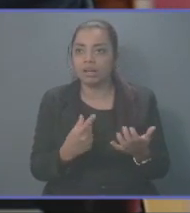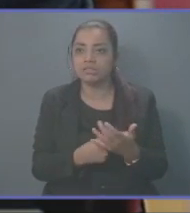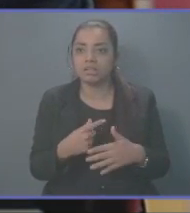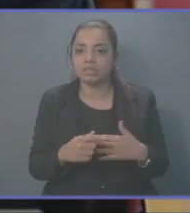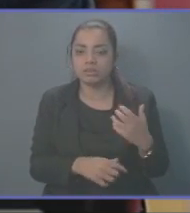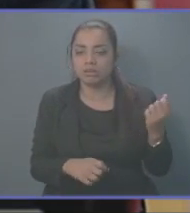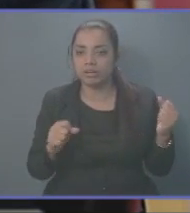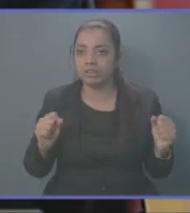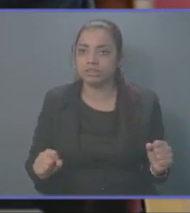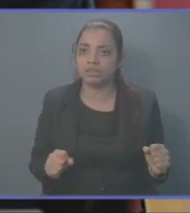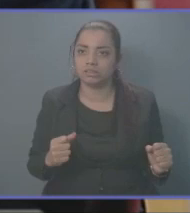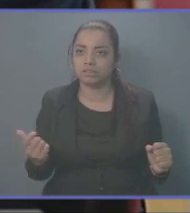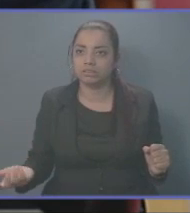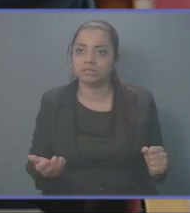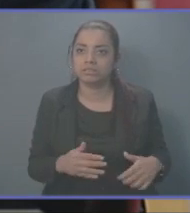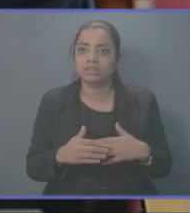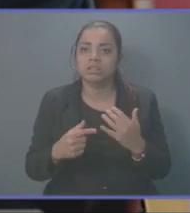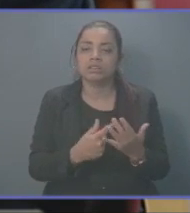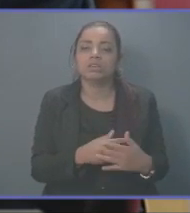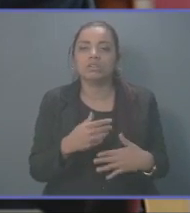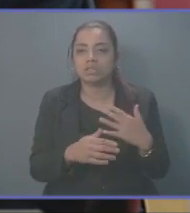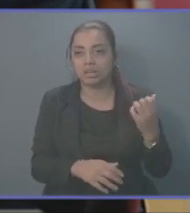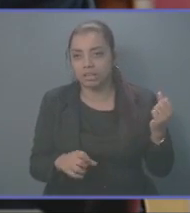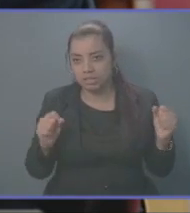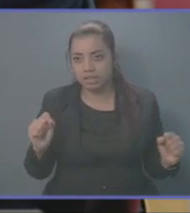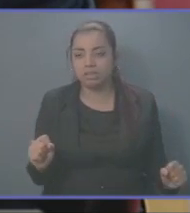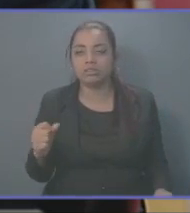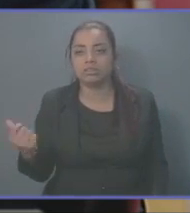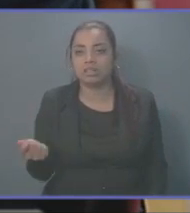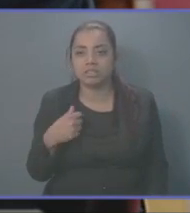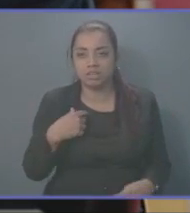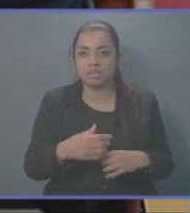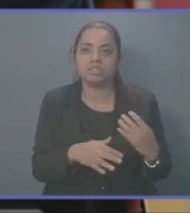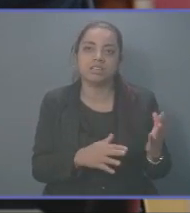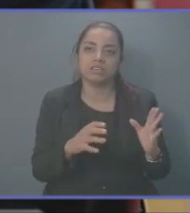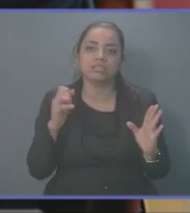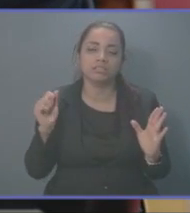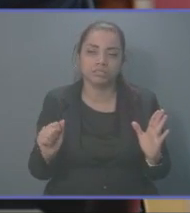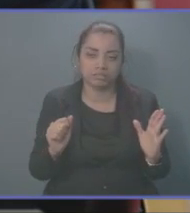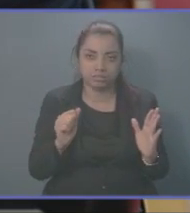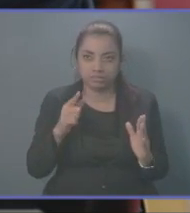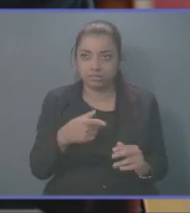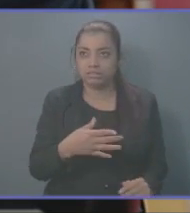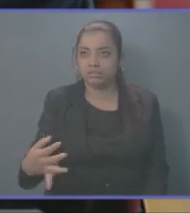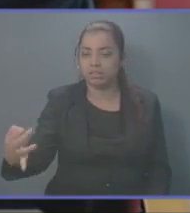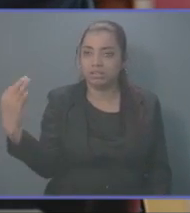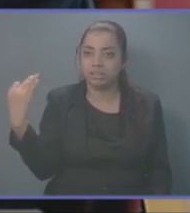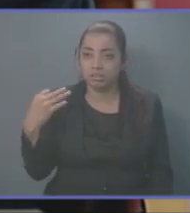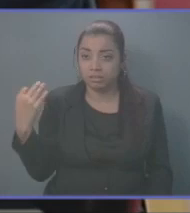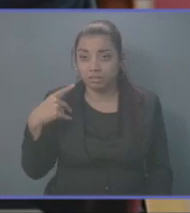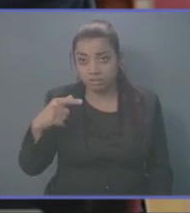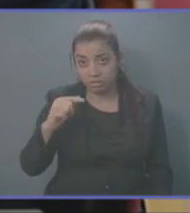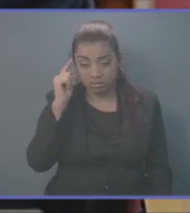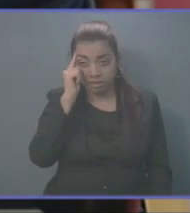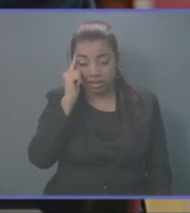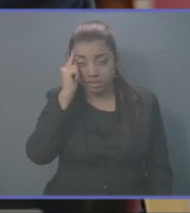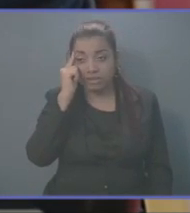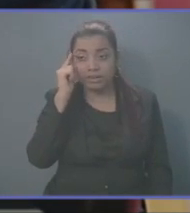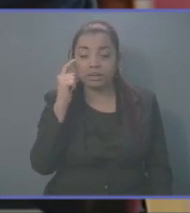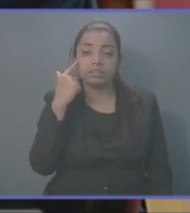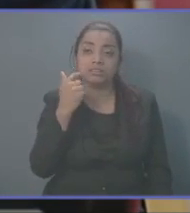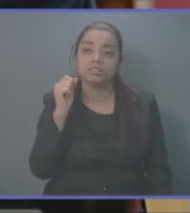especial, las declaraciones tributarias presentadas se considerarán de manera individual e